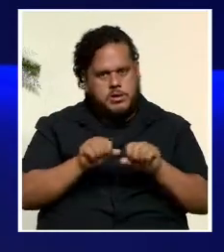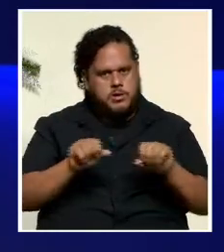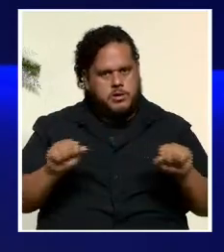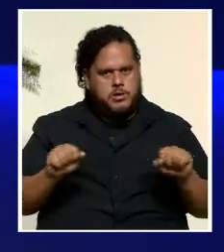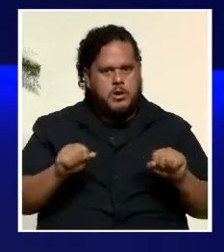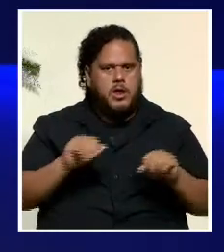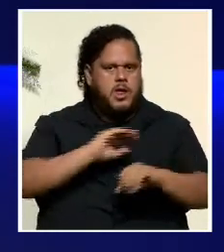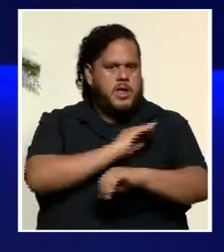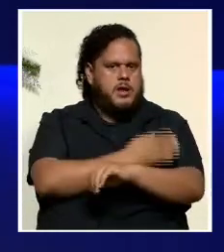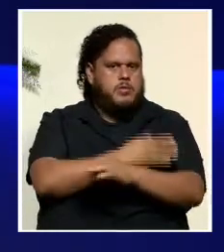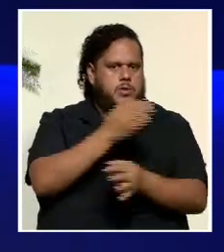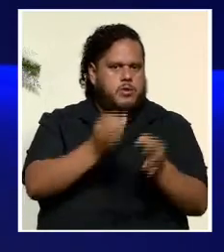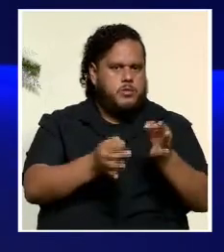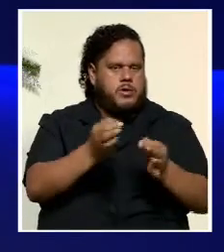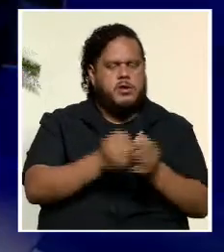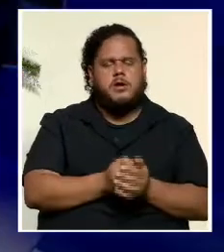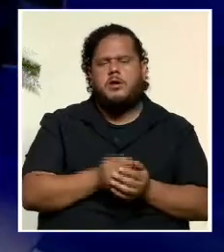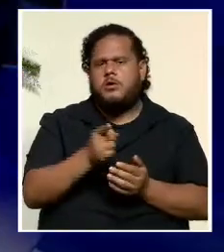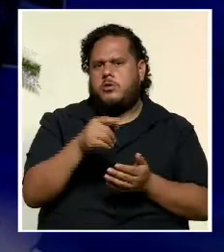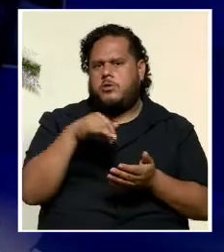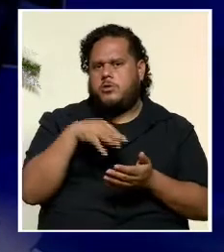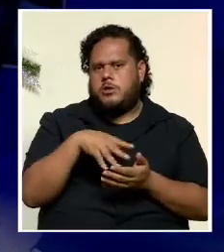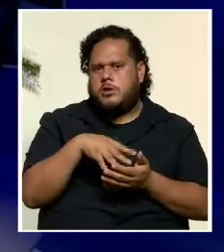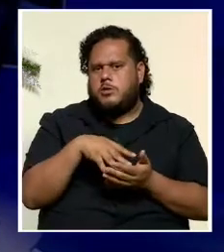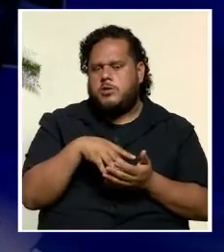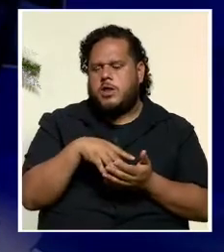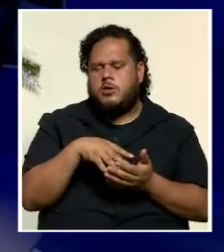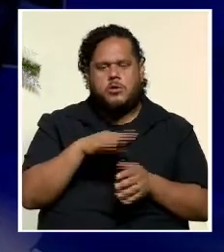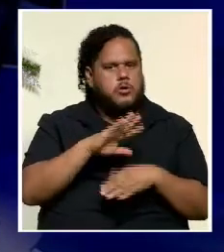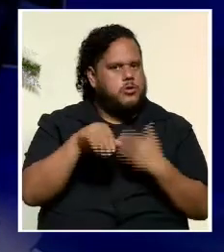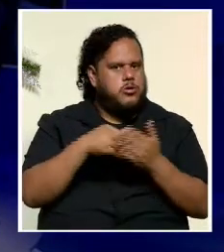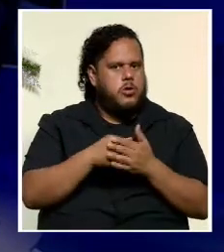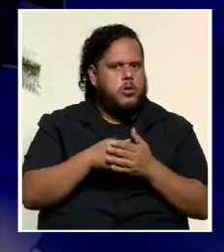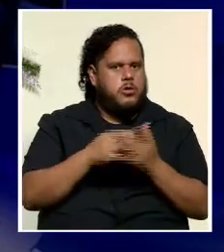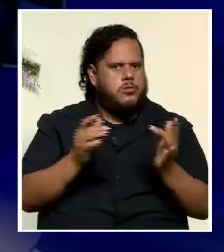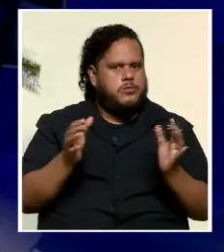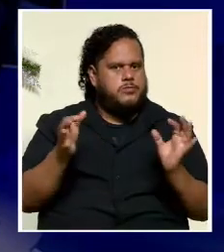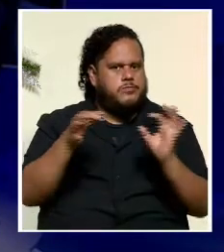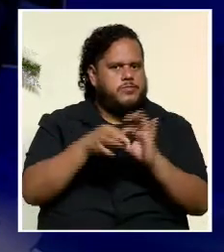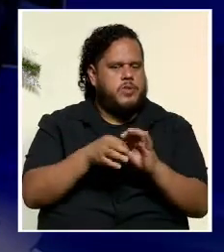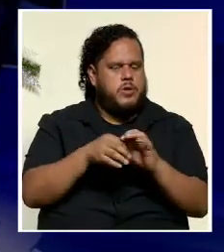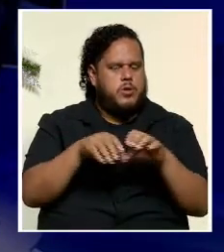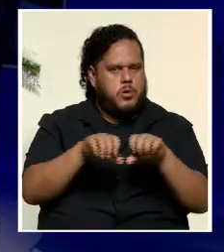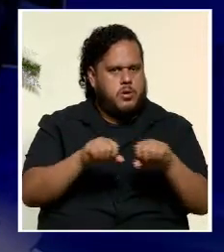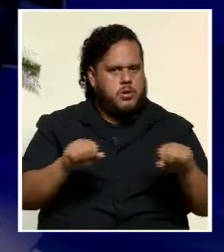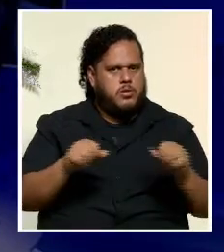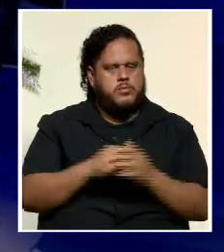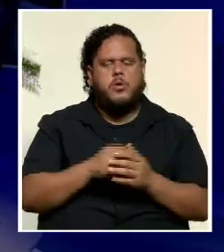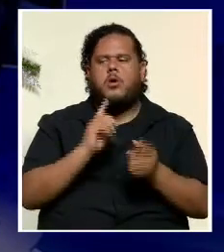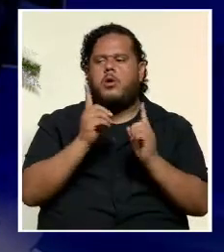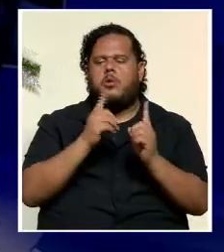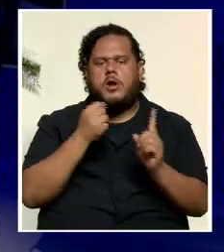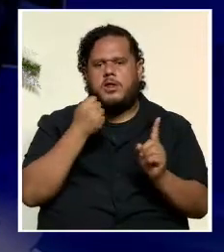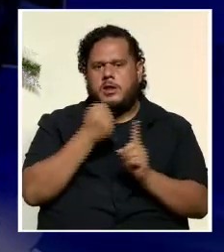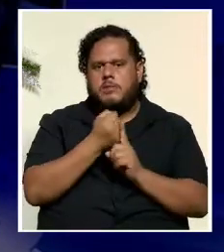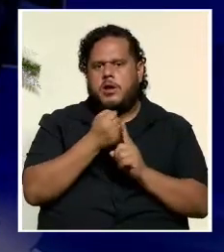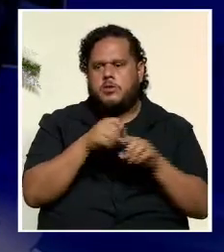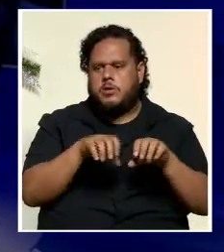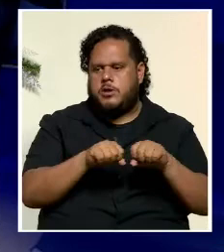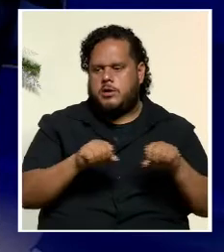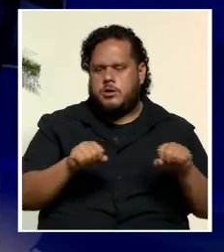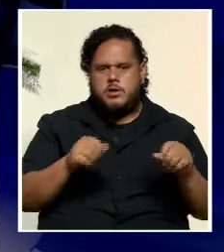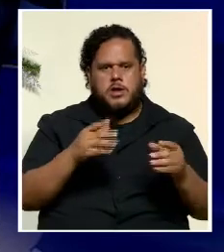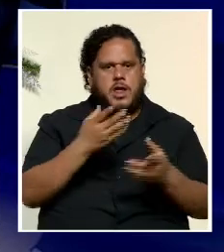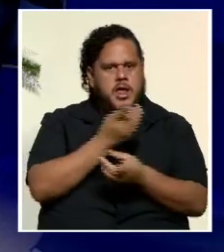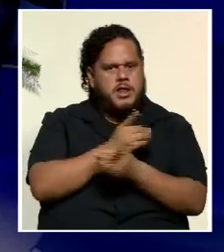Judicial. Ha estudiado el fenómeno de la corrupción. ¿Cuál es el impacto de la corrupción en las